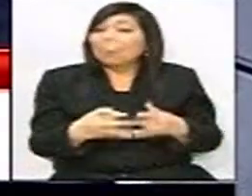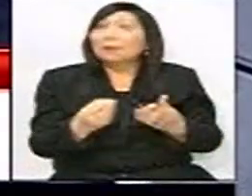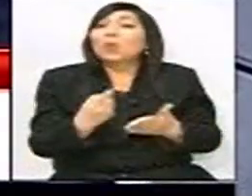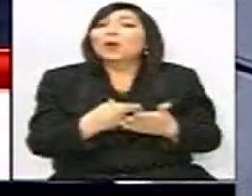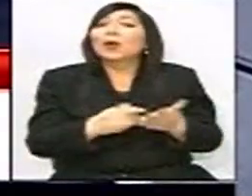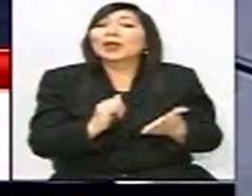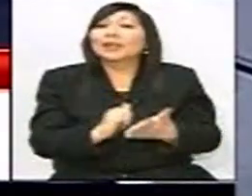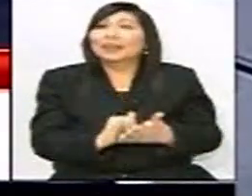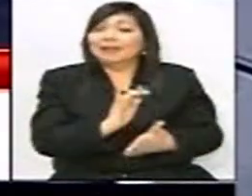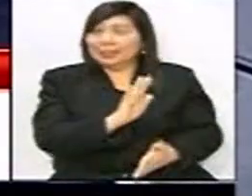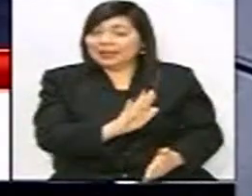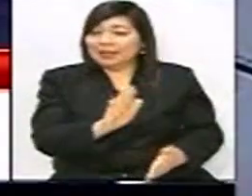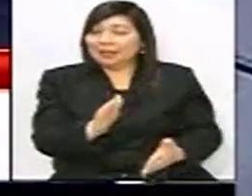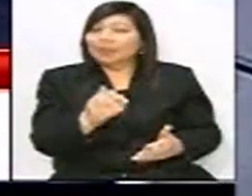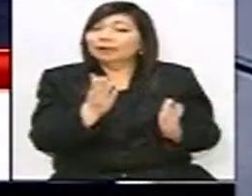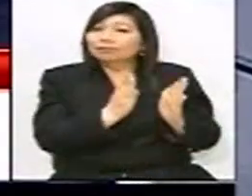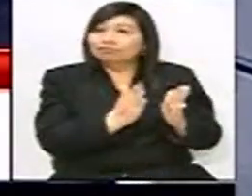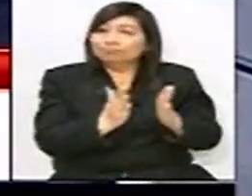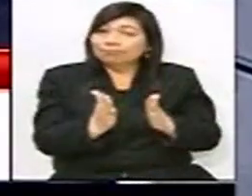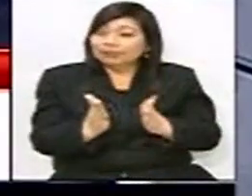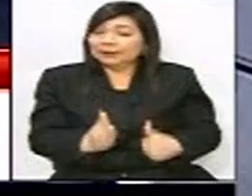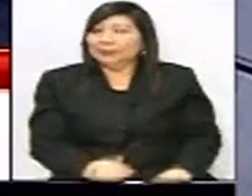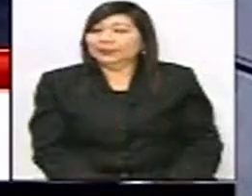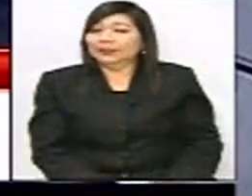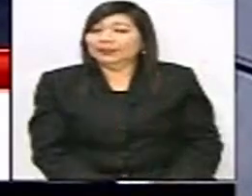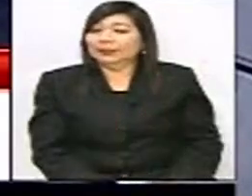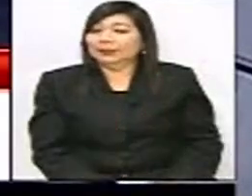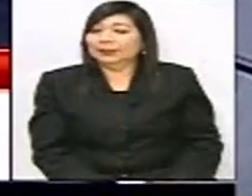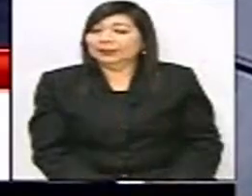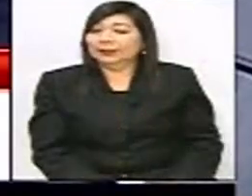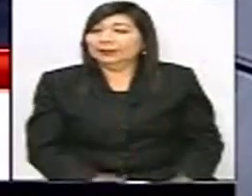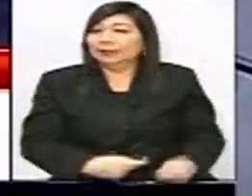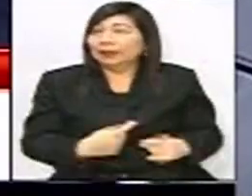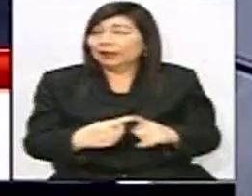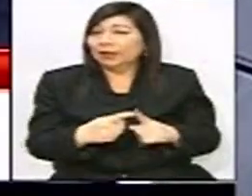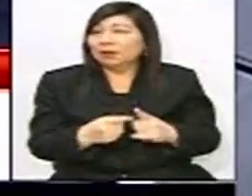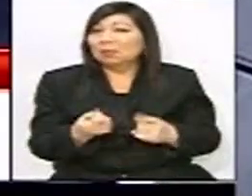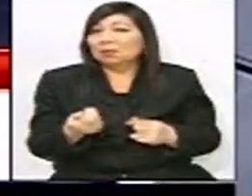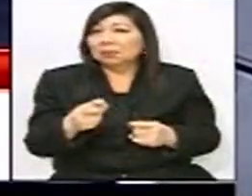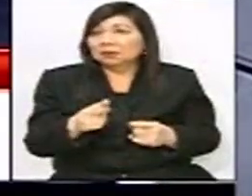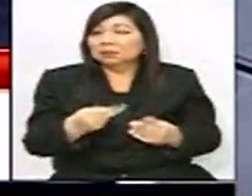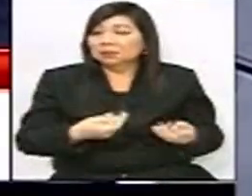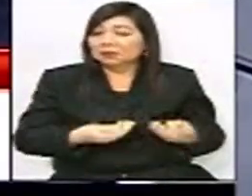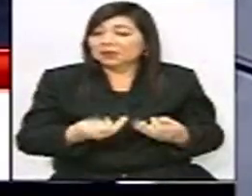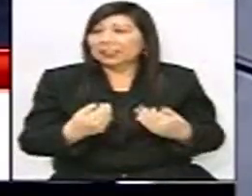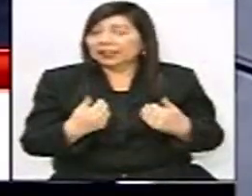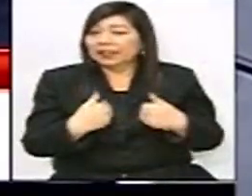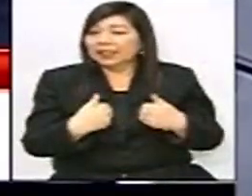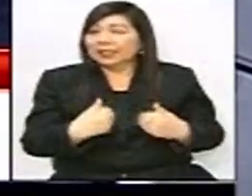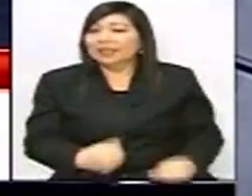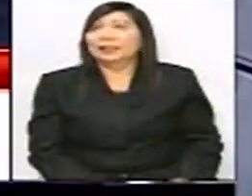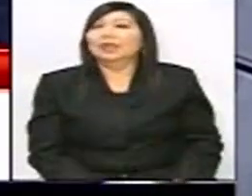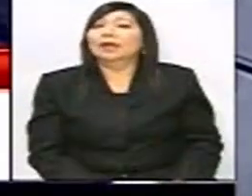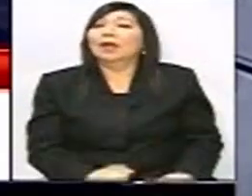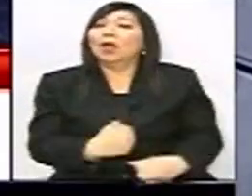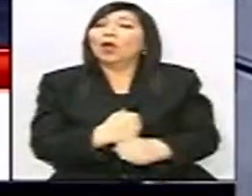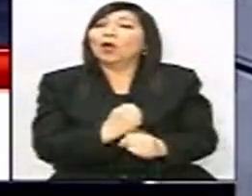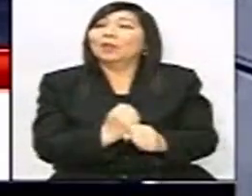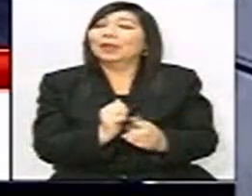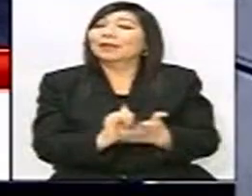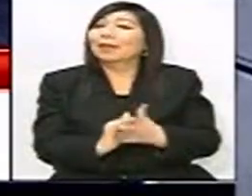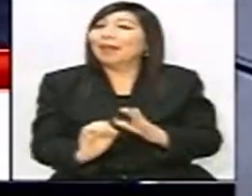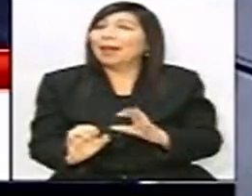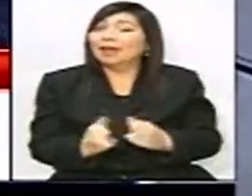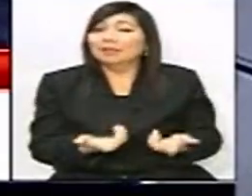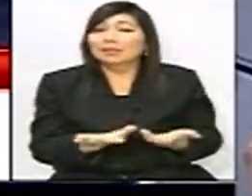porque ellos van a determinar en realidad las distintas utilidades, rendimientos que se tiene, las obras que han ejecutado.